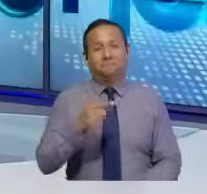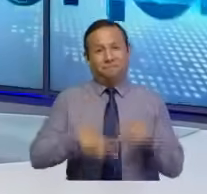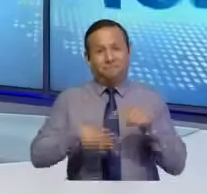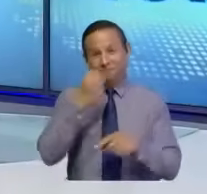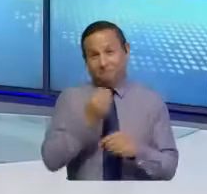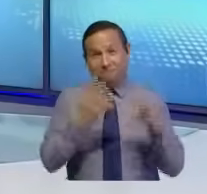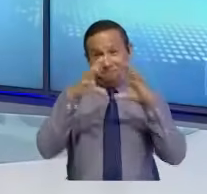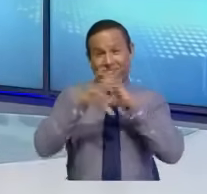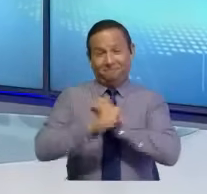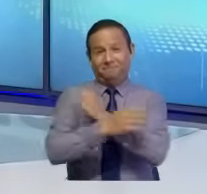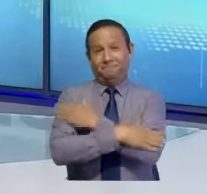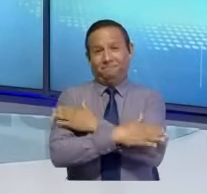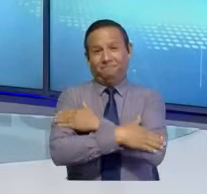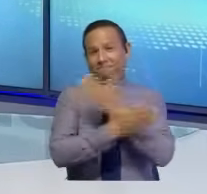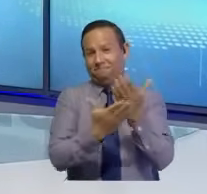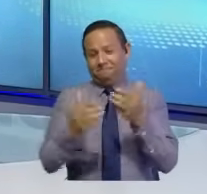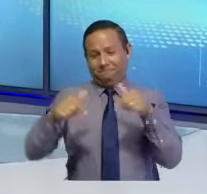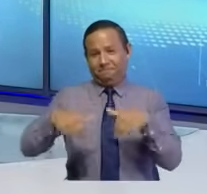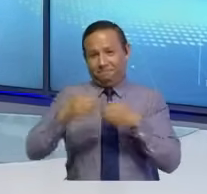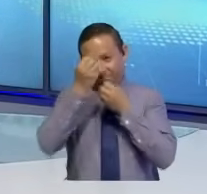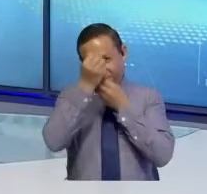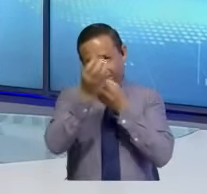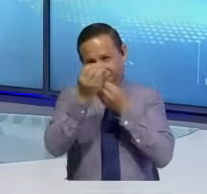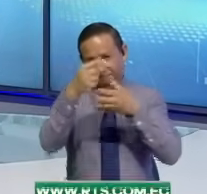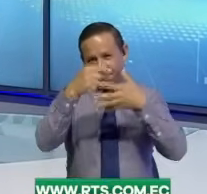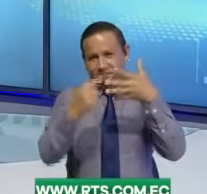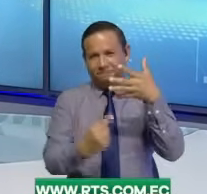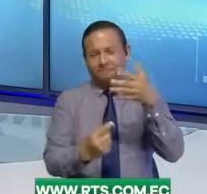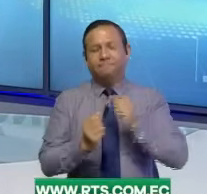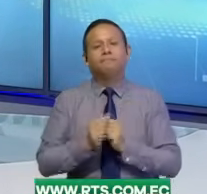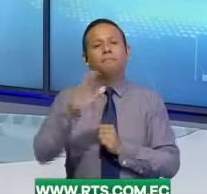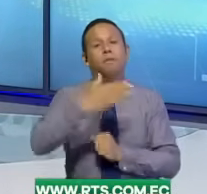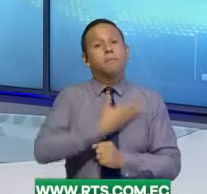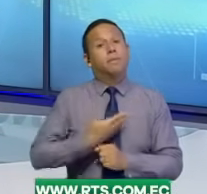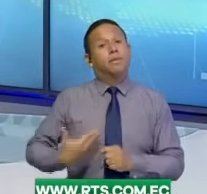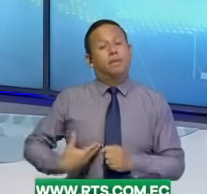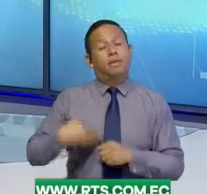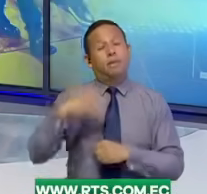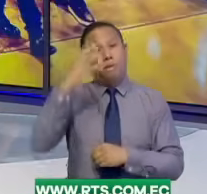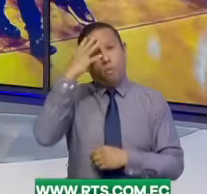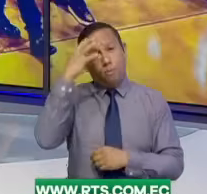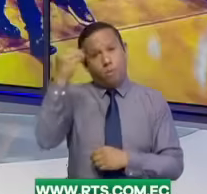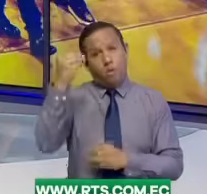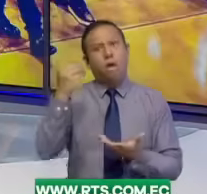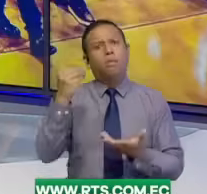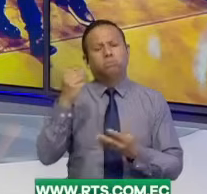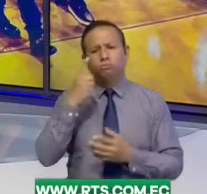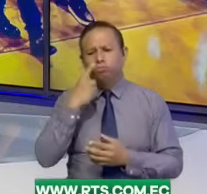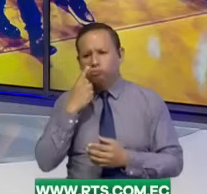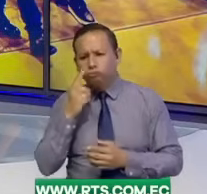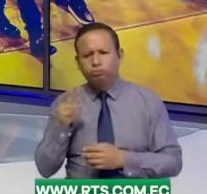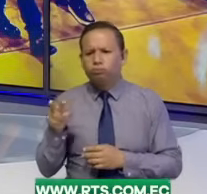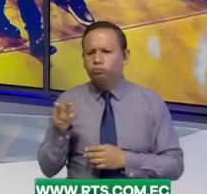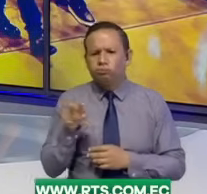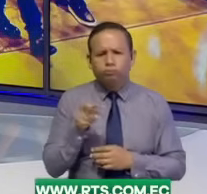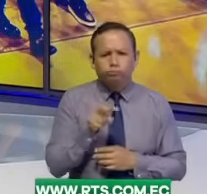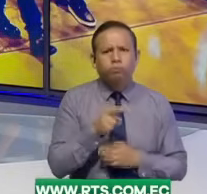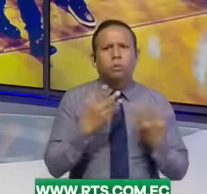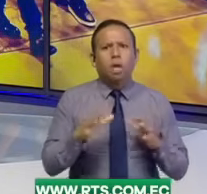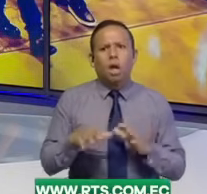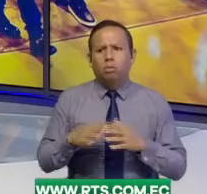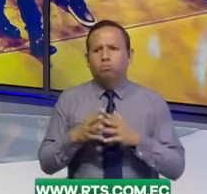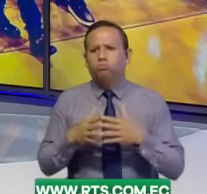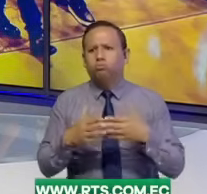Televidentes, buenas noches y bienvenidos a esta emisión informativa. El presidente Daniel Noboa constató la recuperación y funcionamiento del embalse